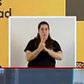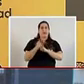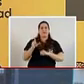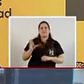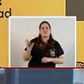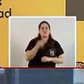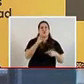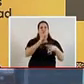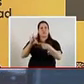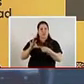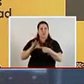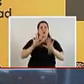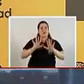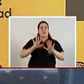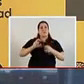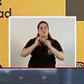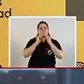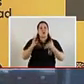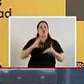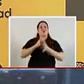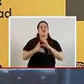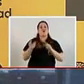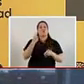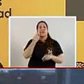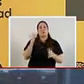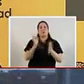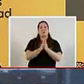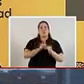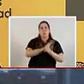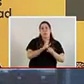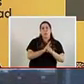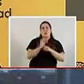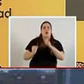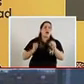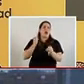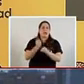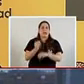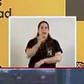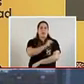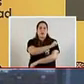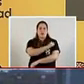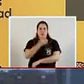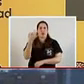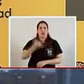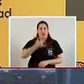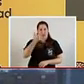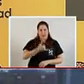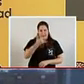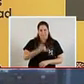es desarmar parte de la unión de la oposición. ¿Sabés lo que pasa, Montenegro? Vos sos economista,